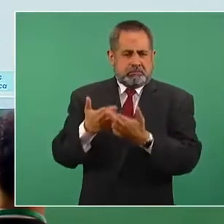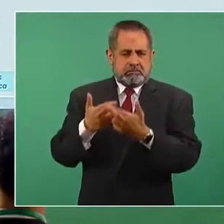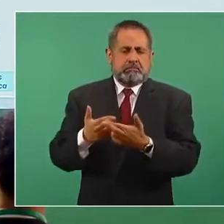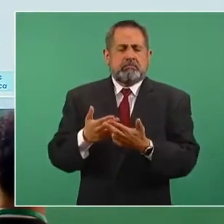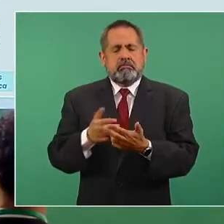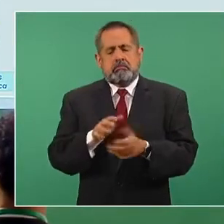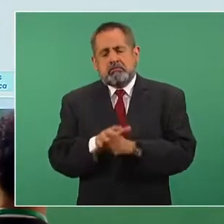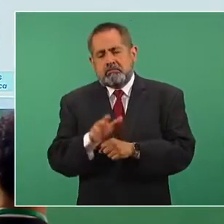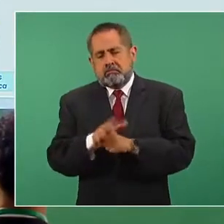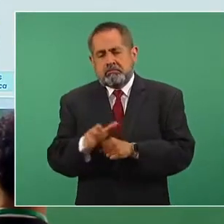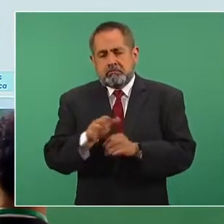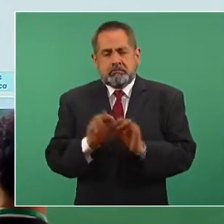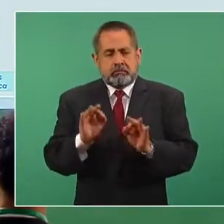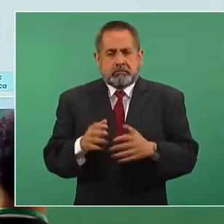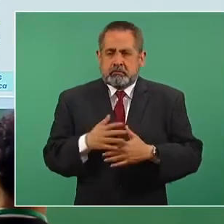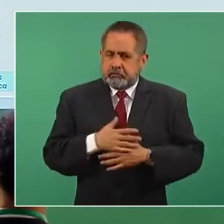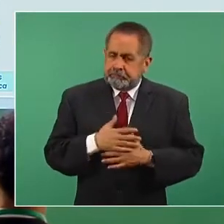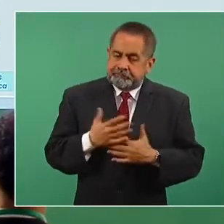cuando